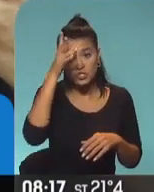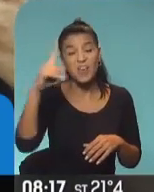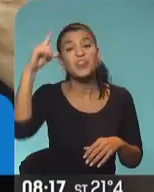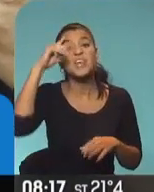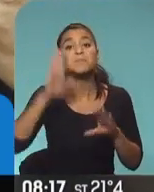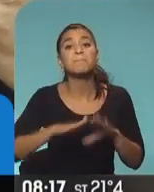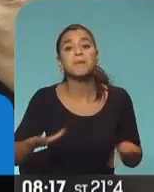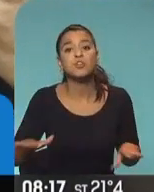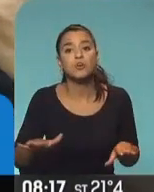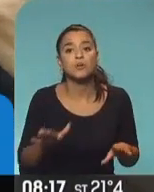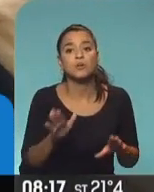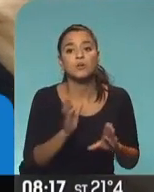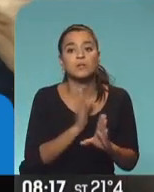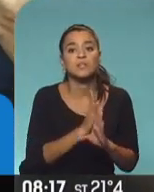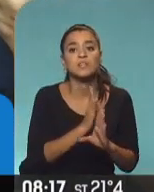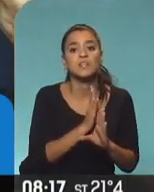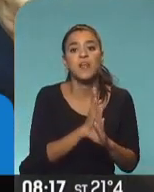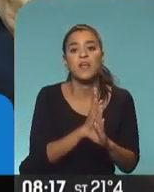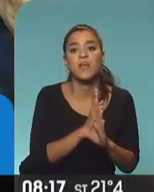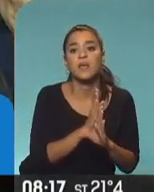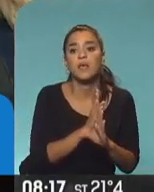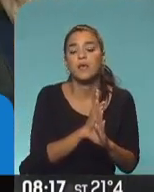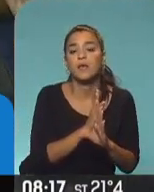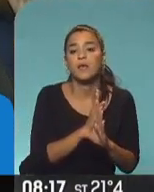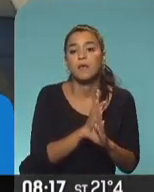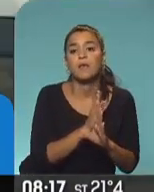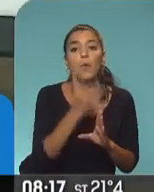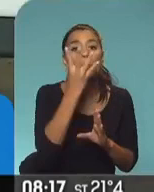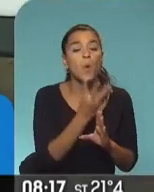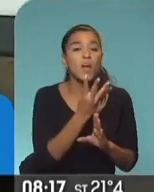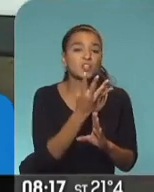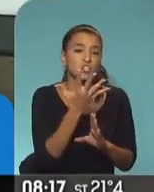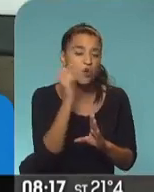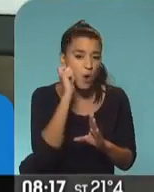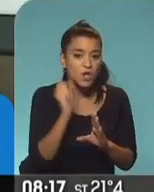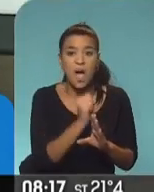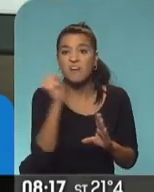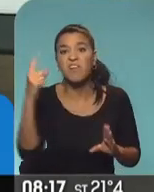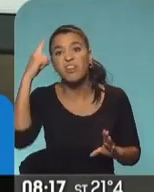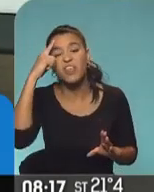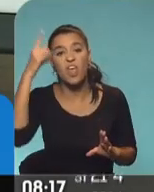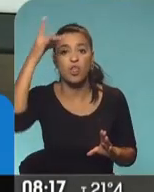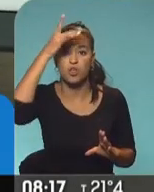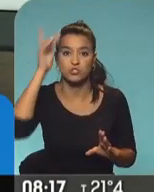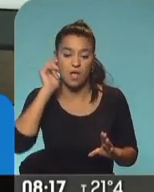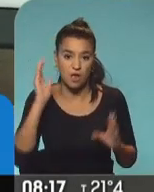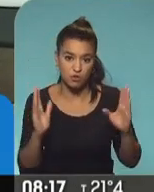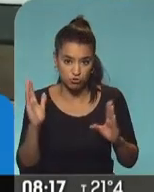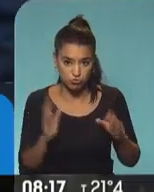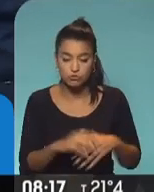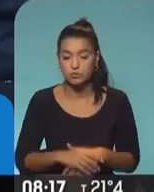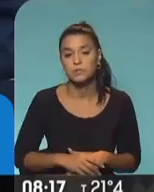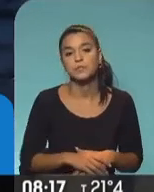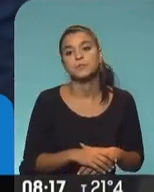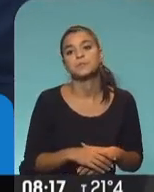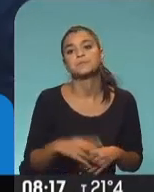menores y 2 entre, más o menos entre 4 o 5 años hasta los 10, 12. Por su parte, la subjefa